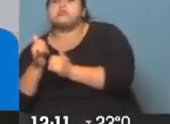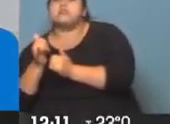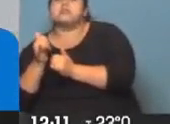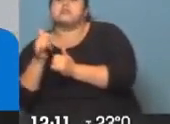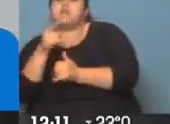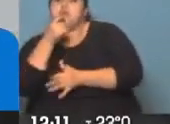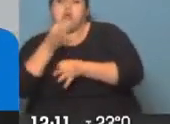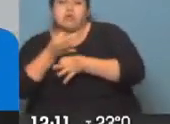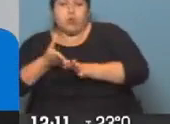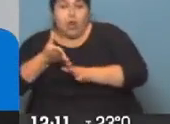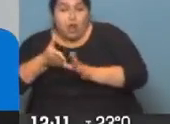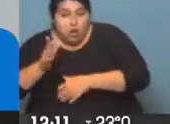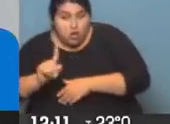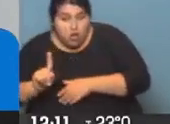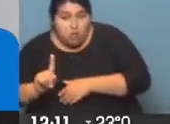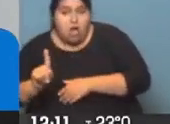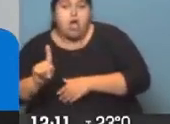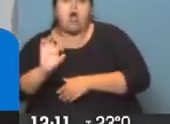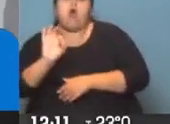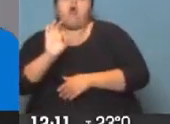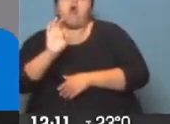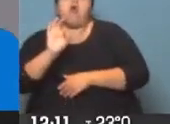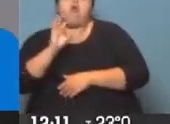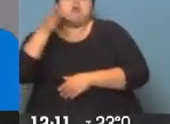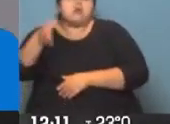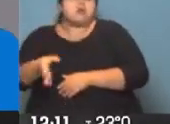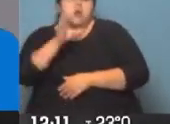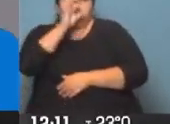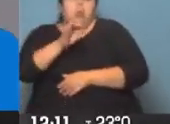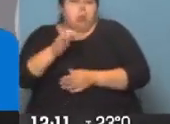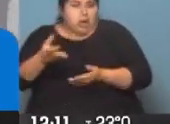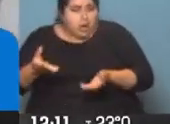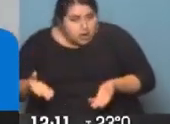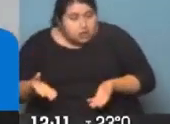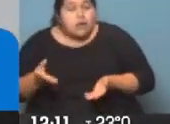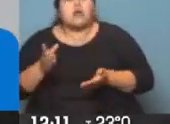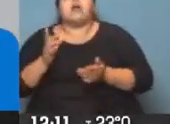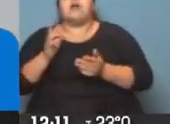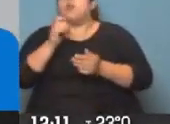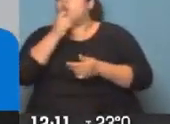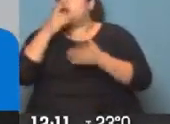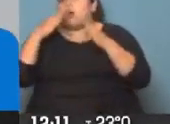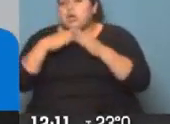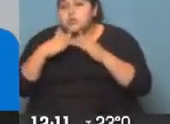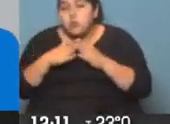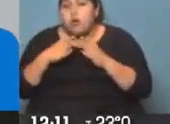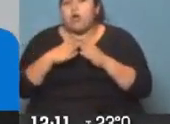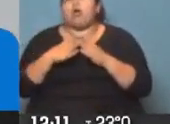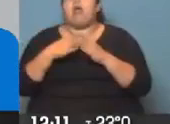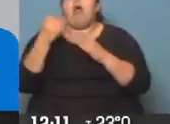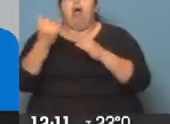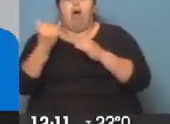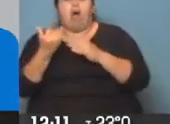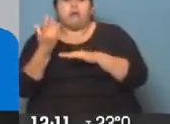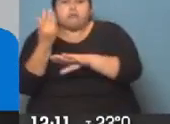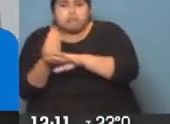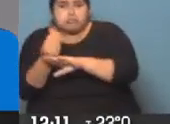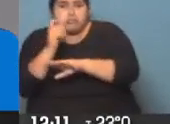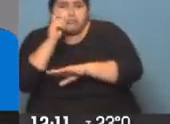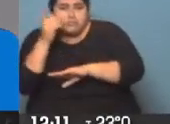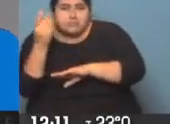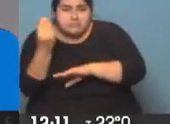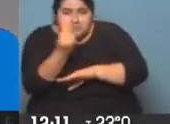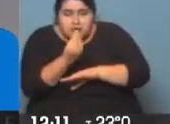va a la escuela, o quizás que nunca asistió. Estamos hablando de un chico que vive en un hogar donde hay hacinamiento. Estamos